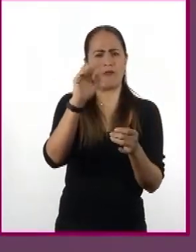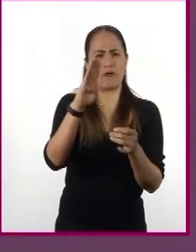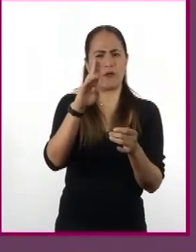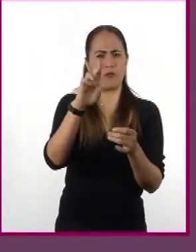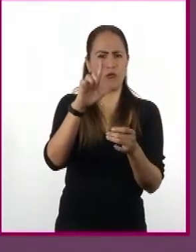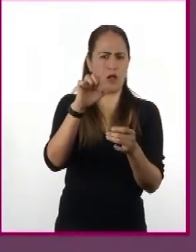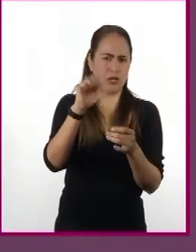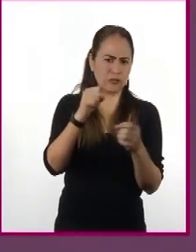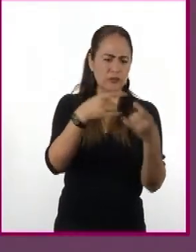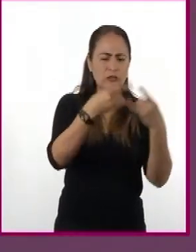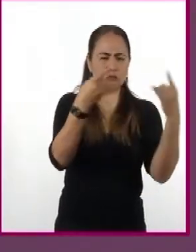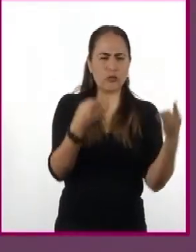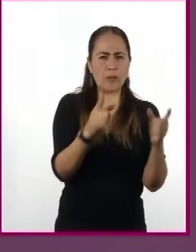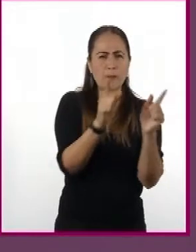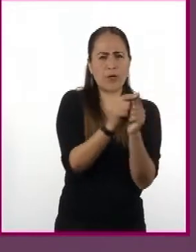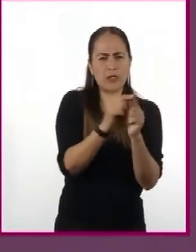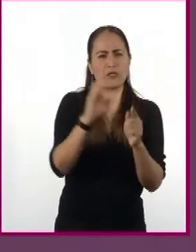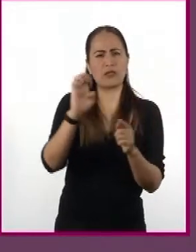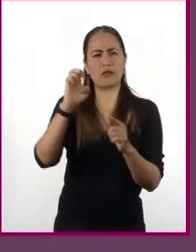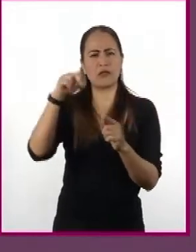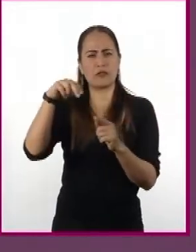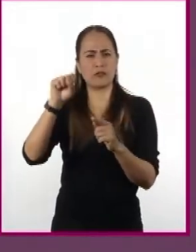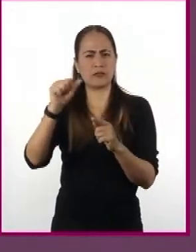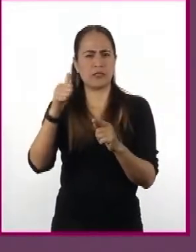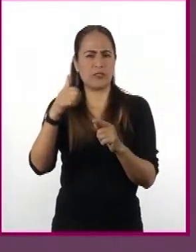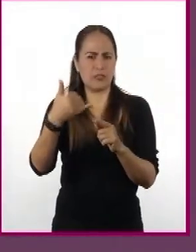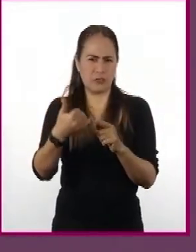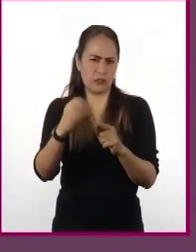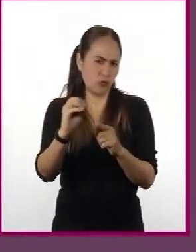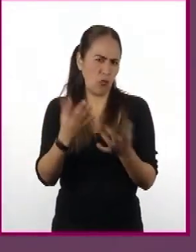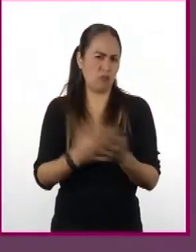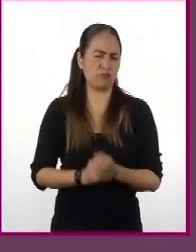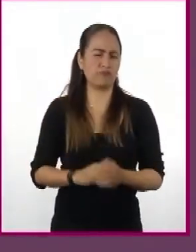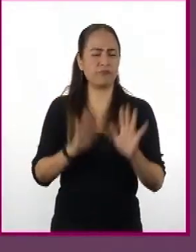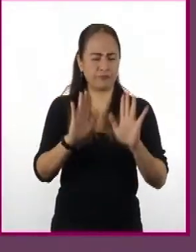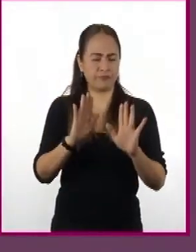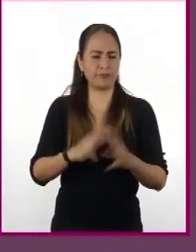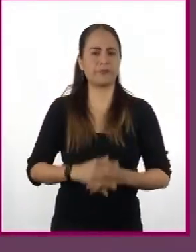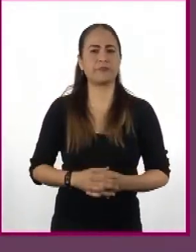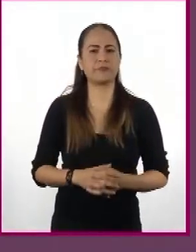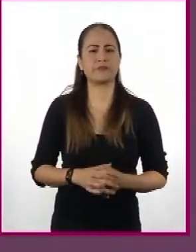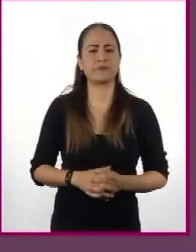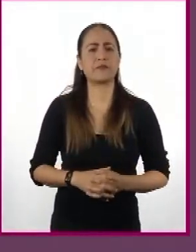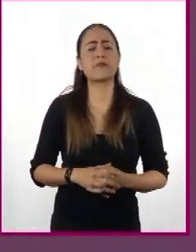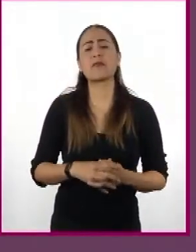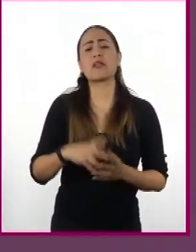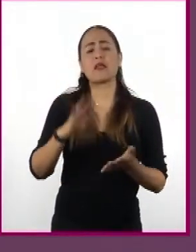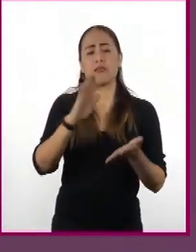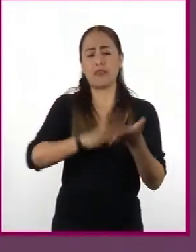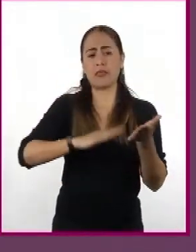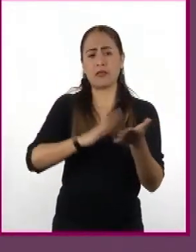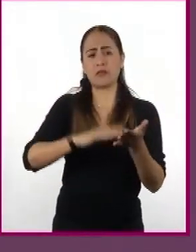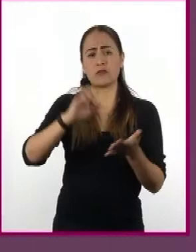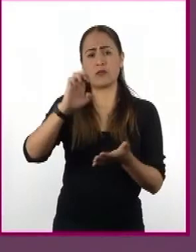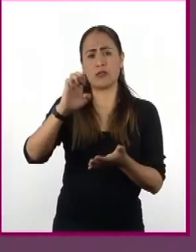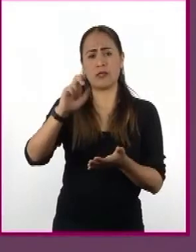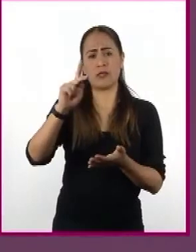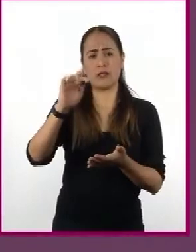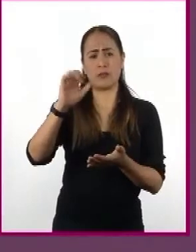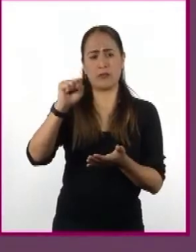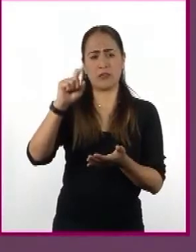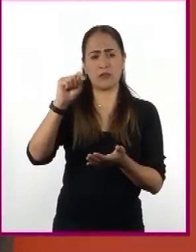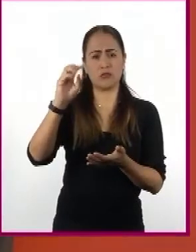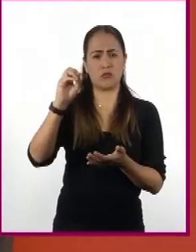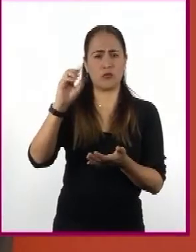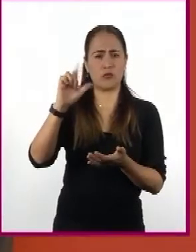cuento, ensayo, textos epistolares. Les comento, los textos epistolares son mejor